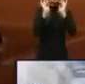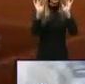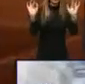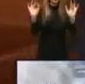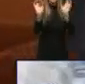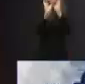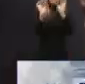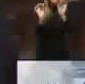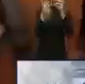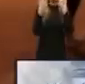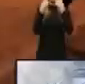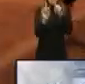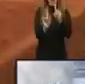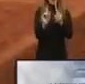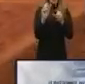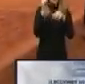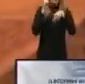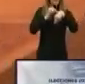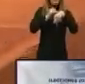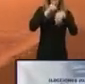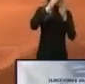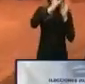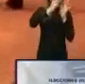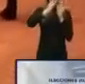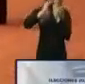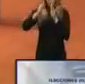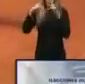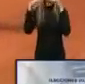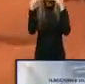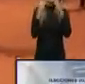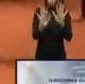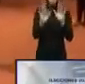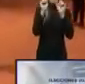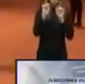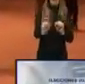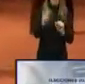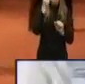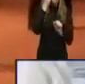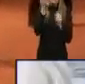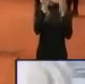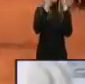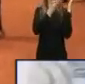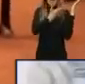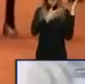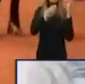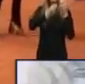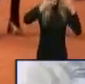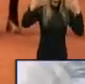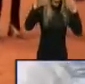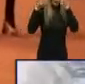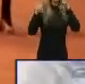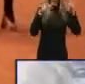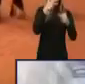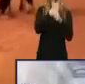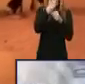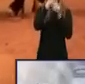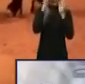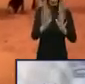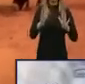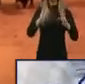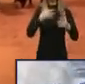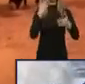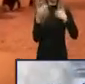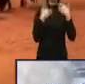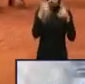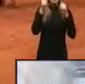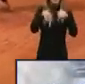pero conforme pasó el tiempo ya se pudo escuchar la algarabía de los guatemaltecos. Presentes acá